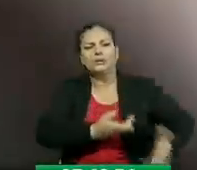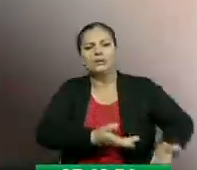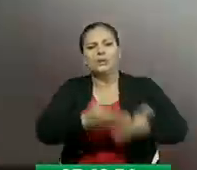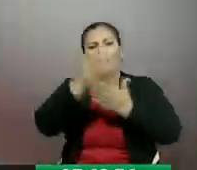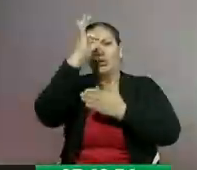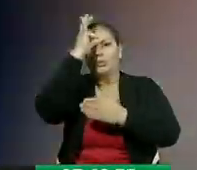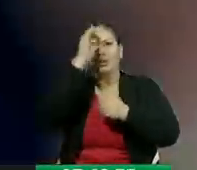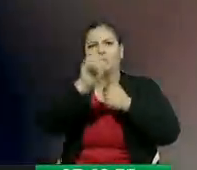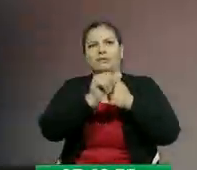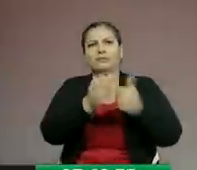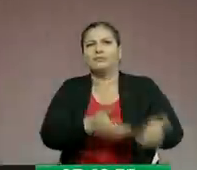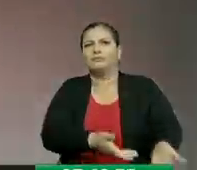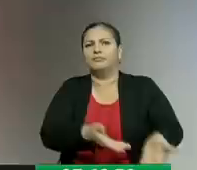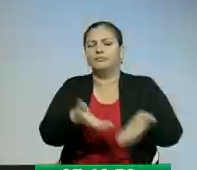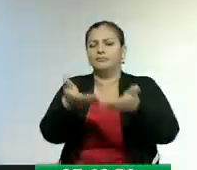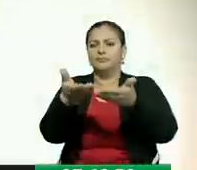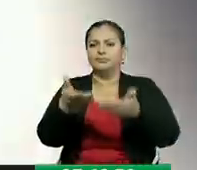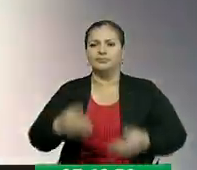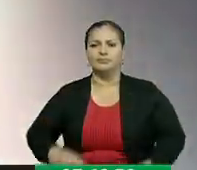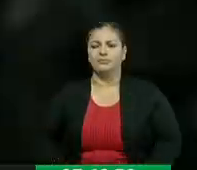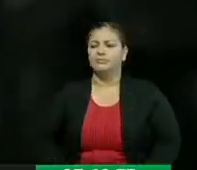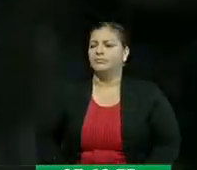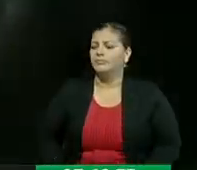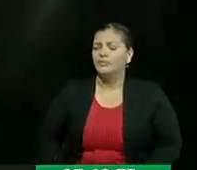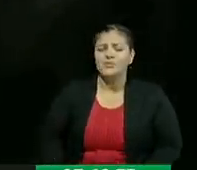Que clasifique lo que está más grave, madre.